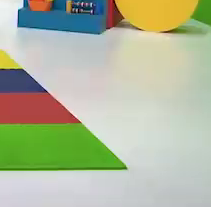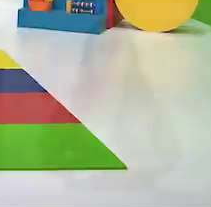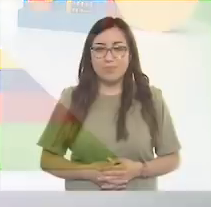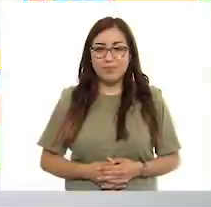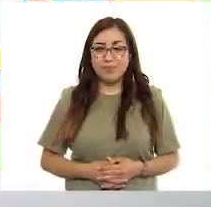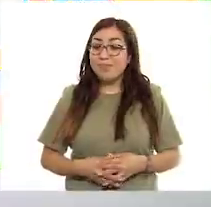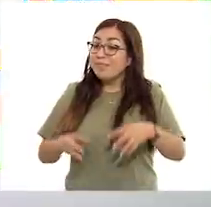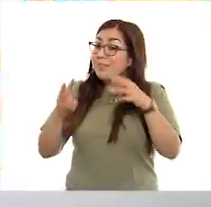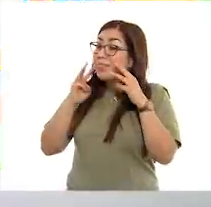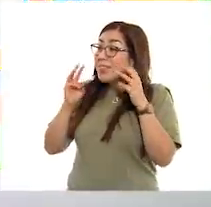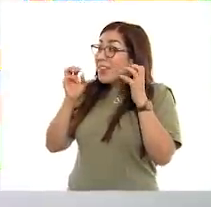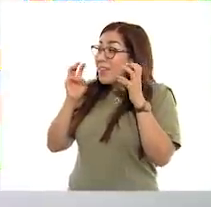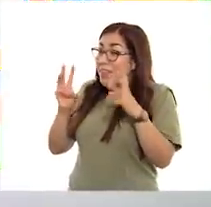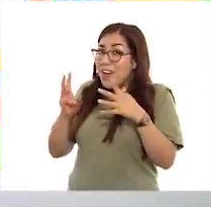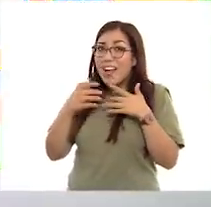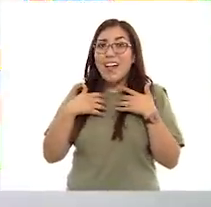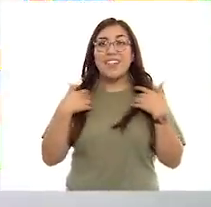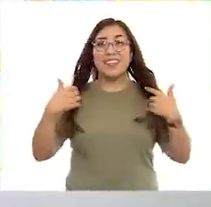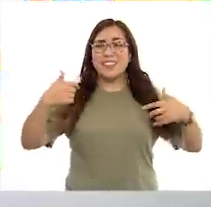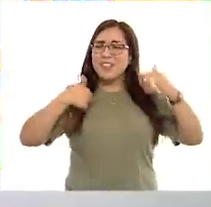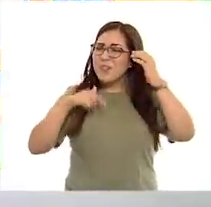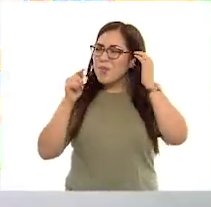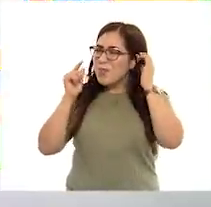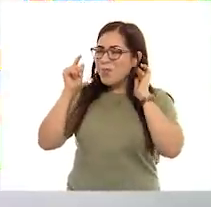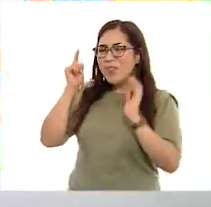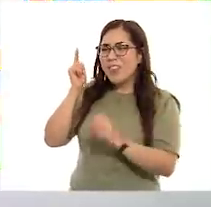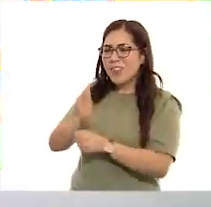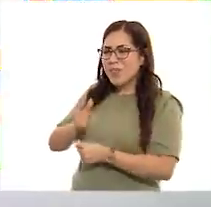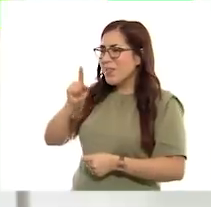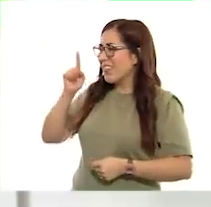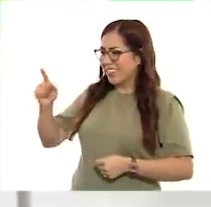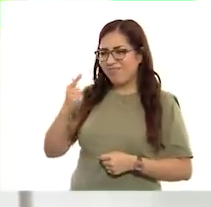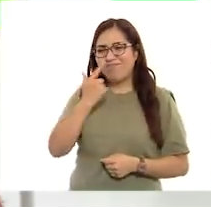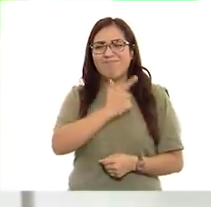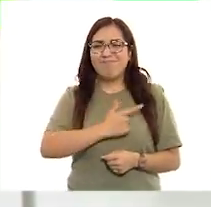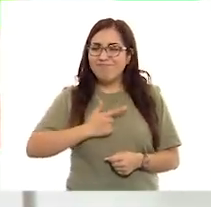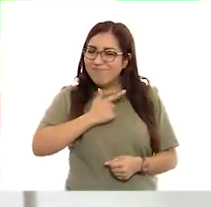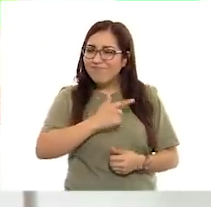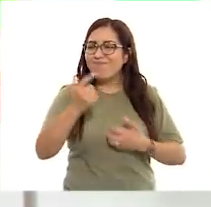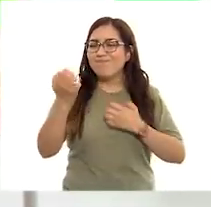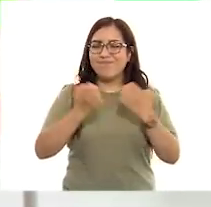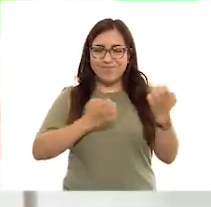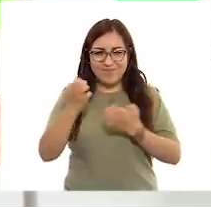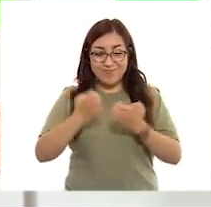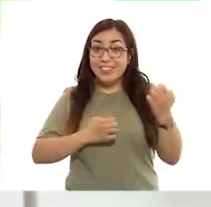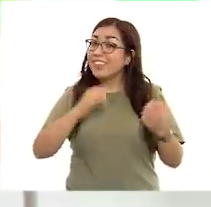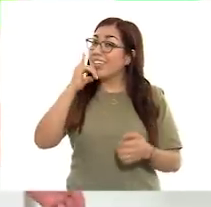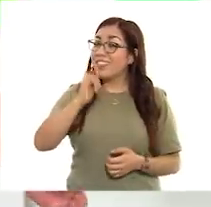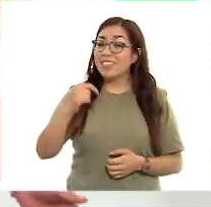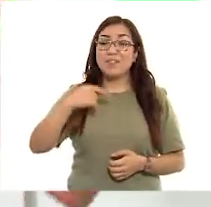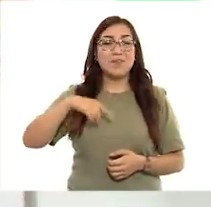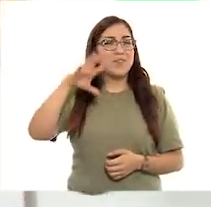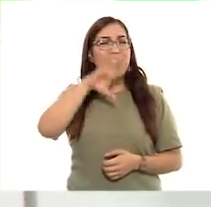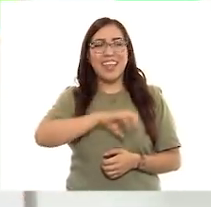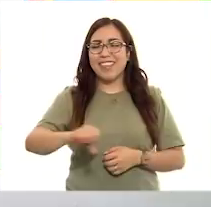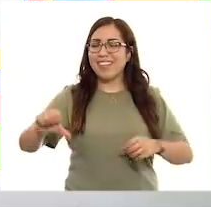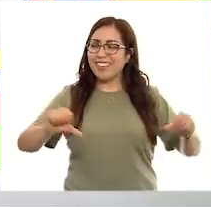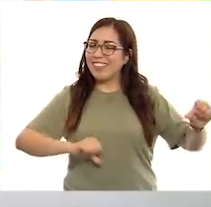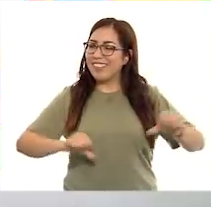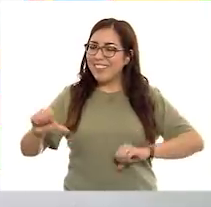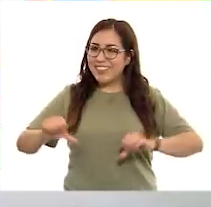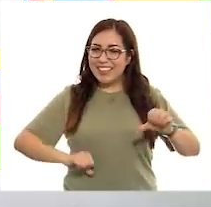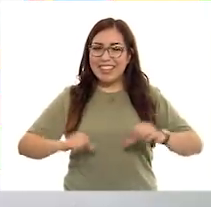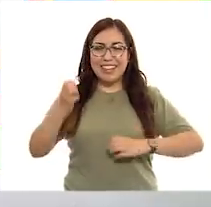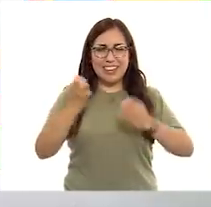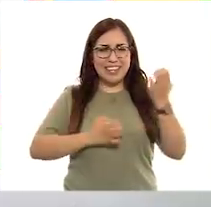¡Guau, Carla! Me doy cuenta que te gusta mucho ejercitarte. Sí, es de mis actividades favoritas.